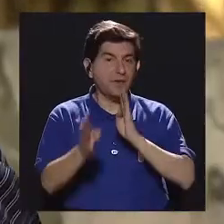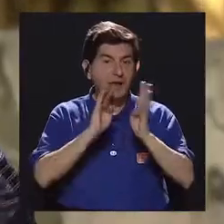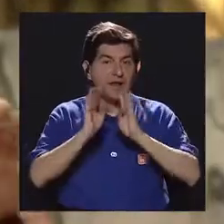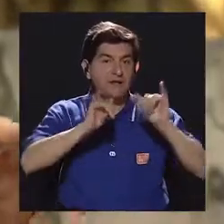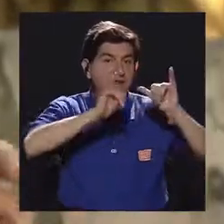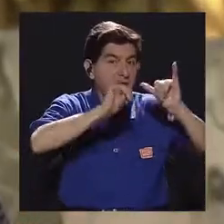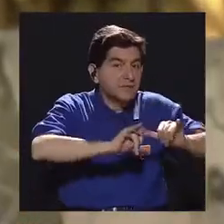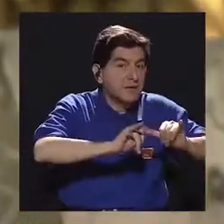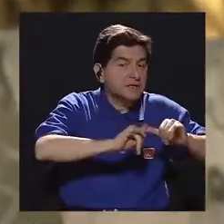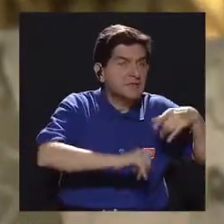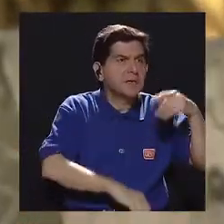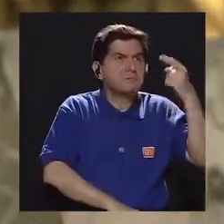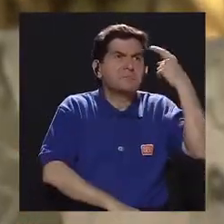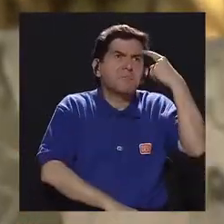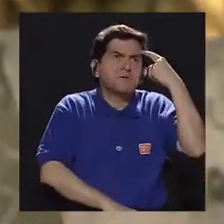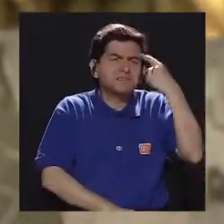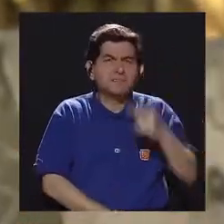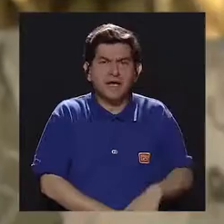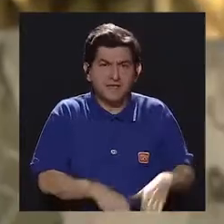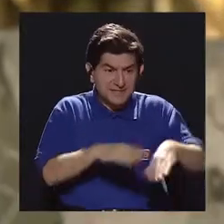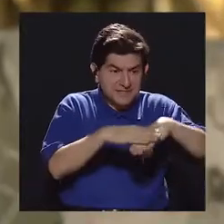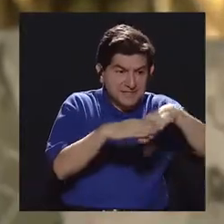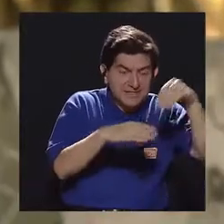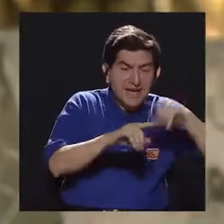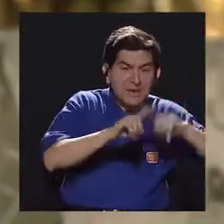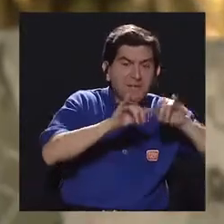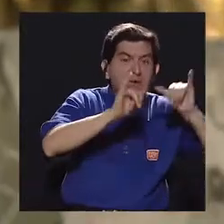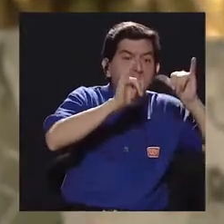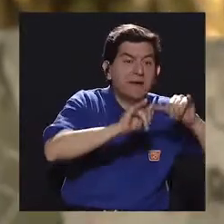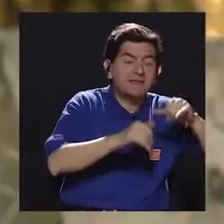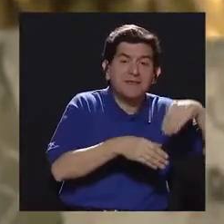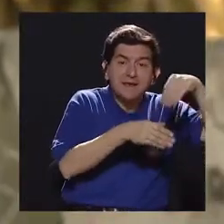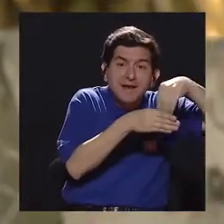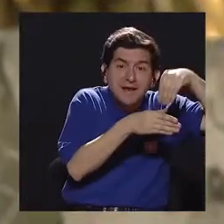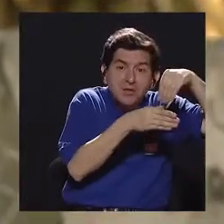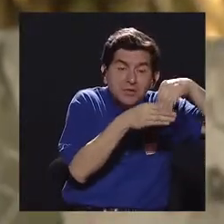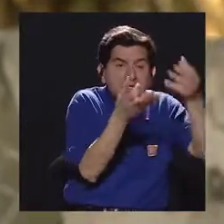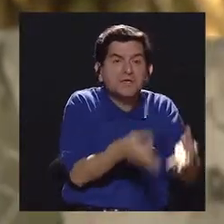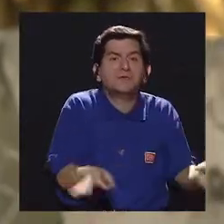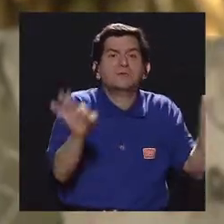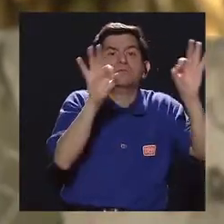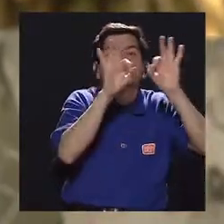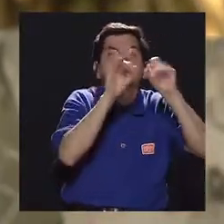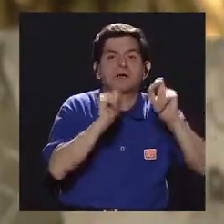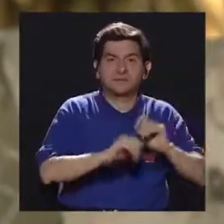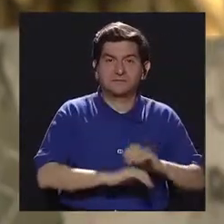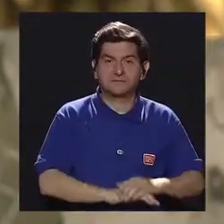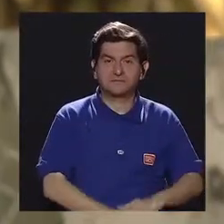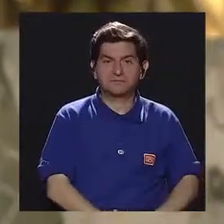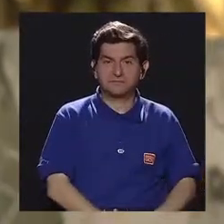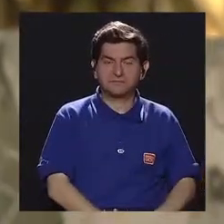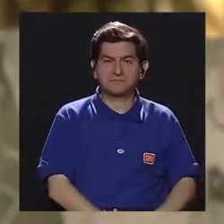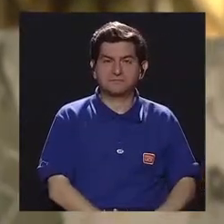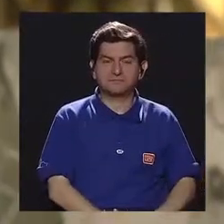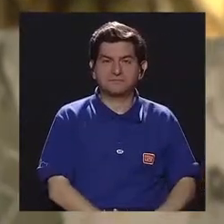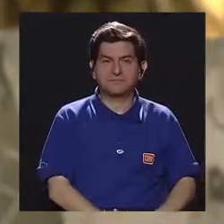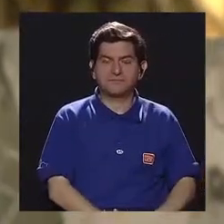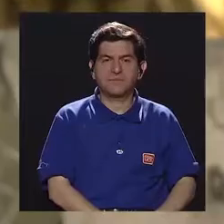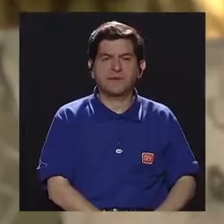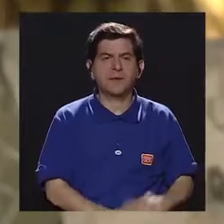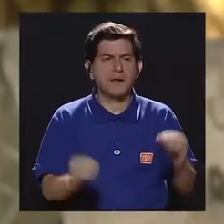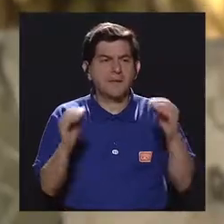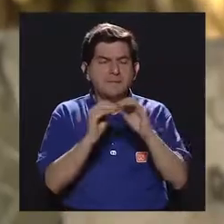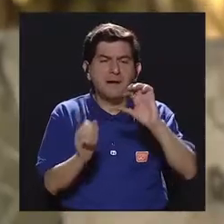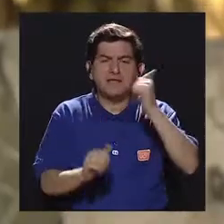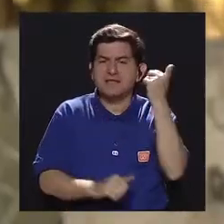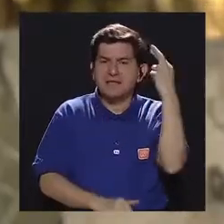cuando hablamos de preservación, pudiéramos incluso pensar en removerlas, pero para preservar ese tejido que sería el importante, ¿verdad? Mira, hay